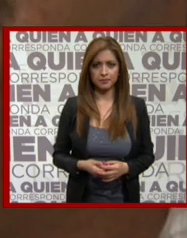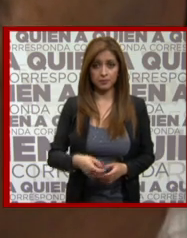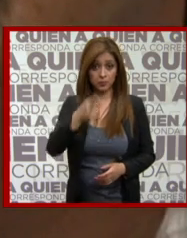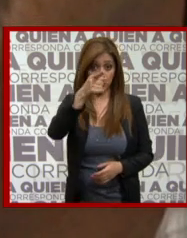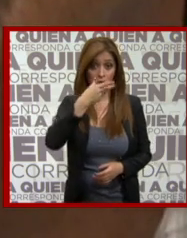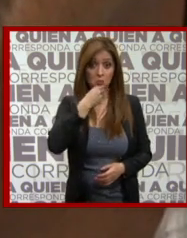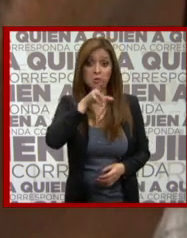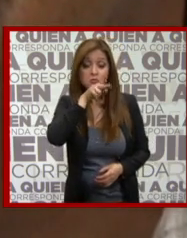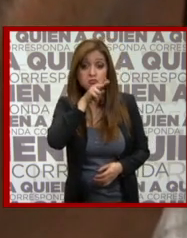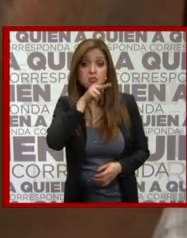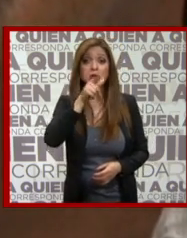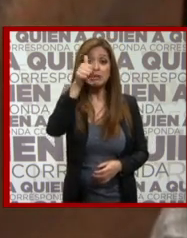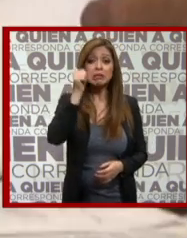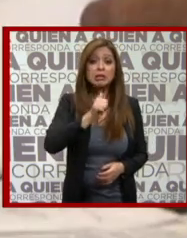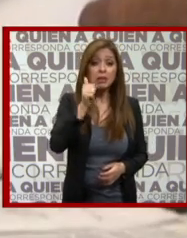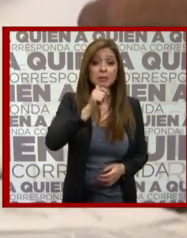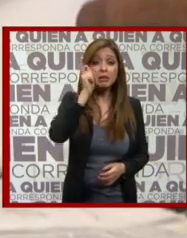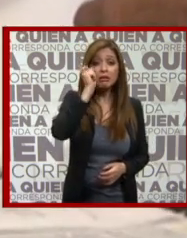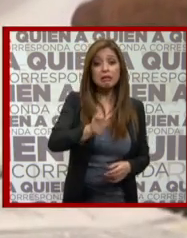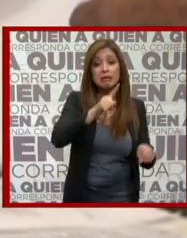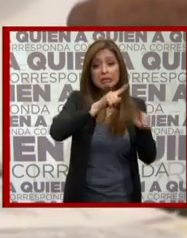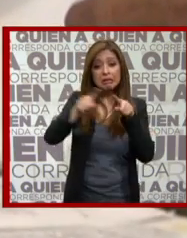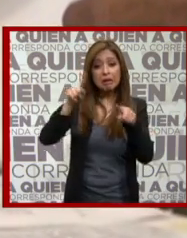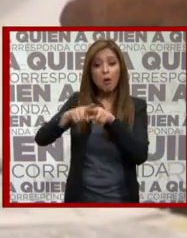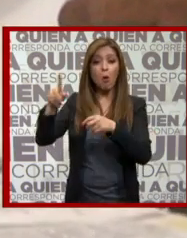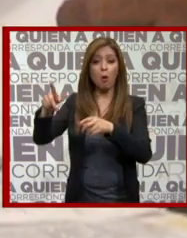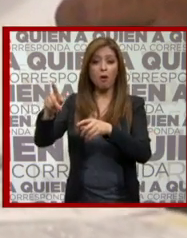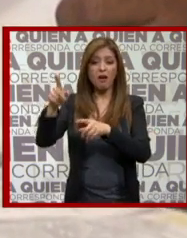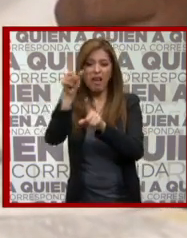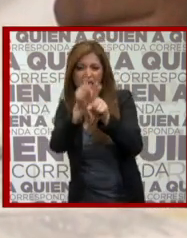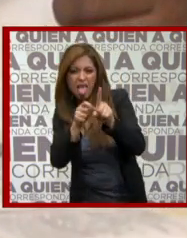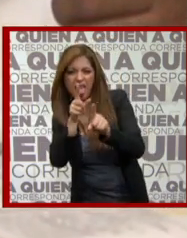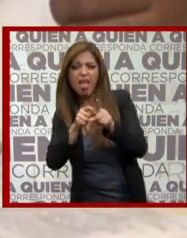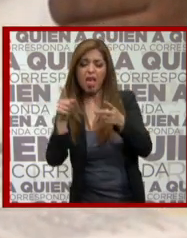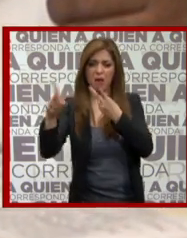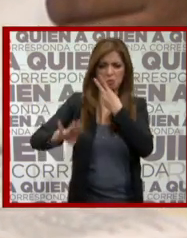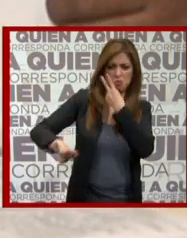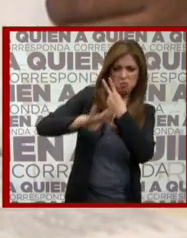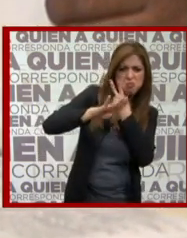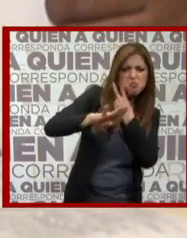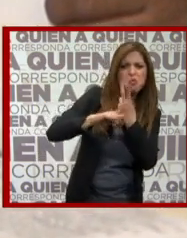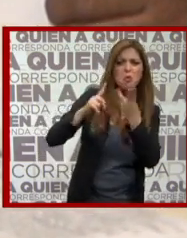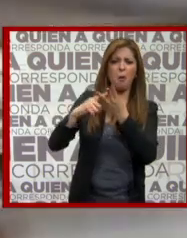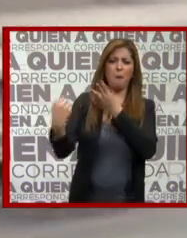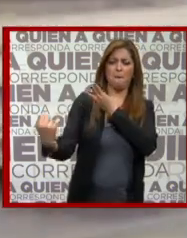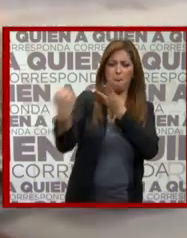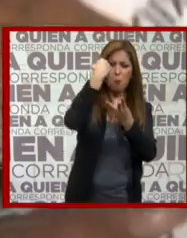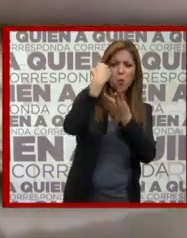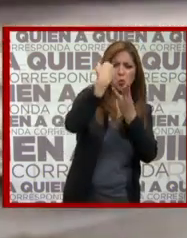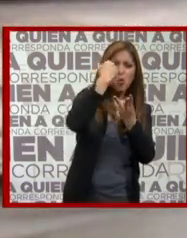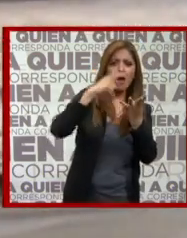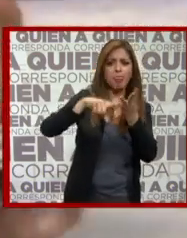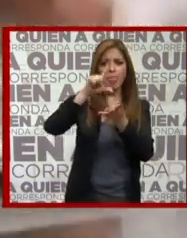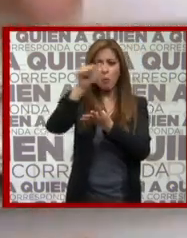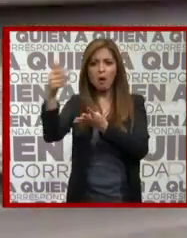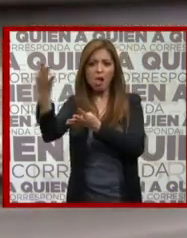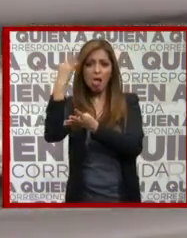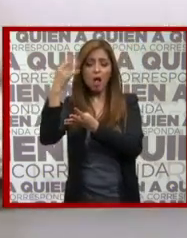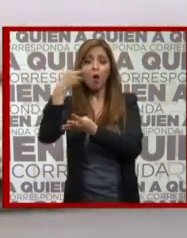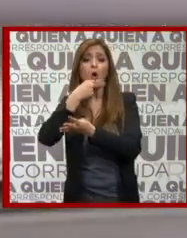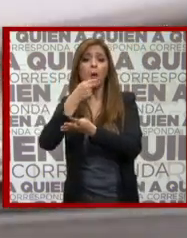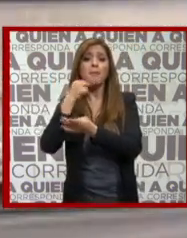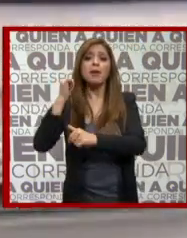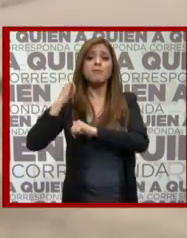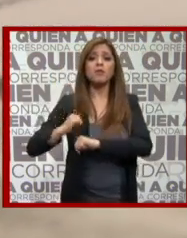Desesperado debido a que ha sido objeto de distintos tipos de burlas, amenazas, agresiones físicas y de calumnias por parte de un